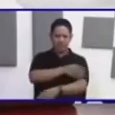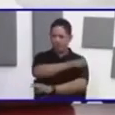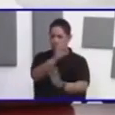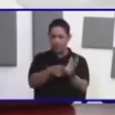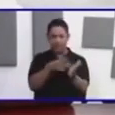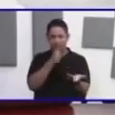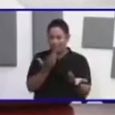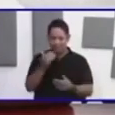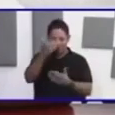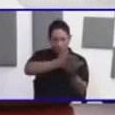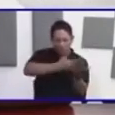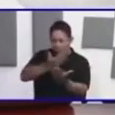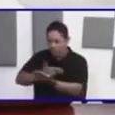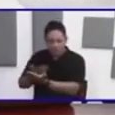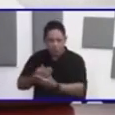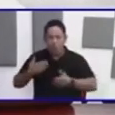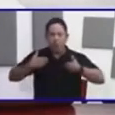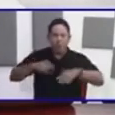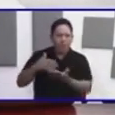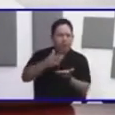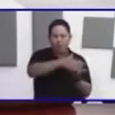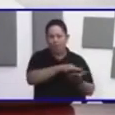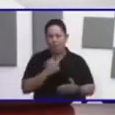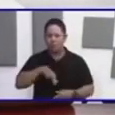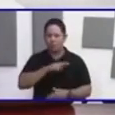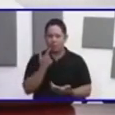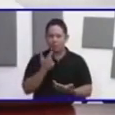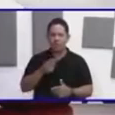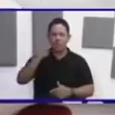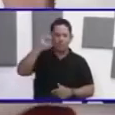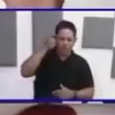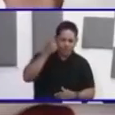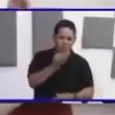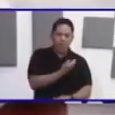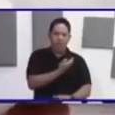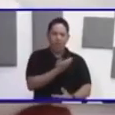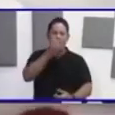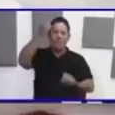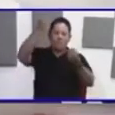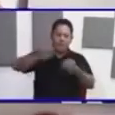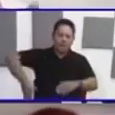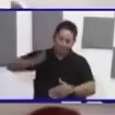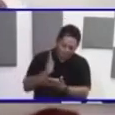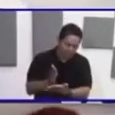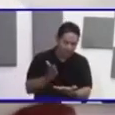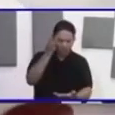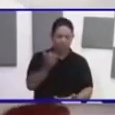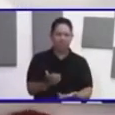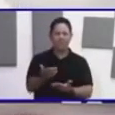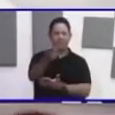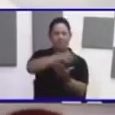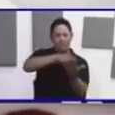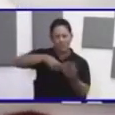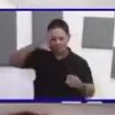contratación. Un gobernador, un alcalde se caen es por la contratación pública. A pesar de tener la experiencia, tengo que decir que hemos